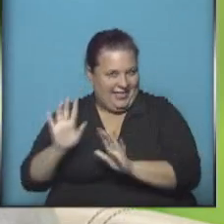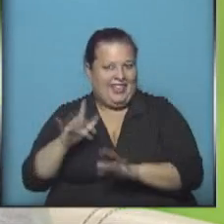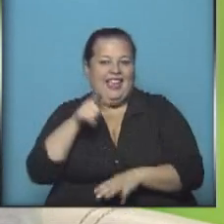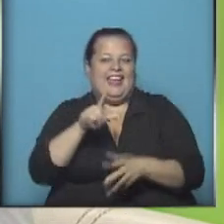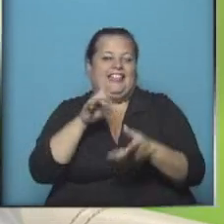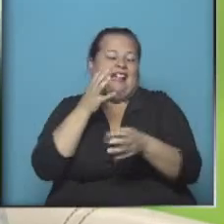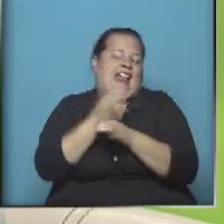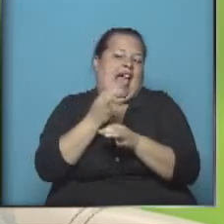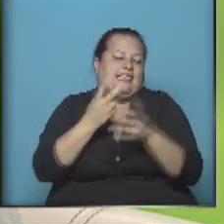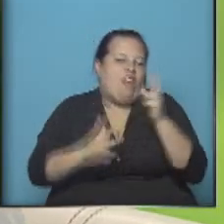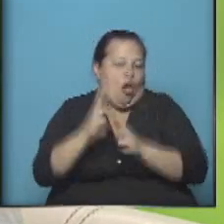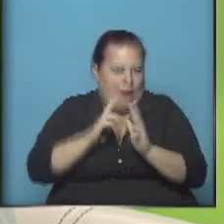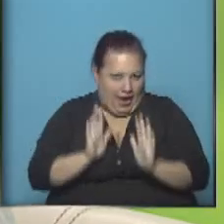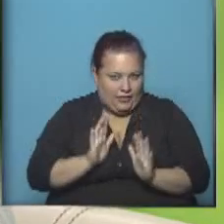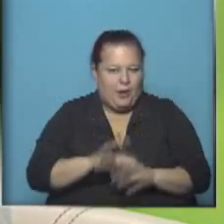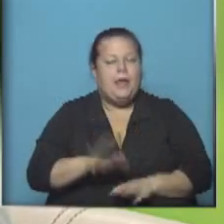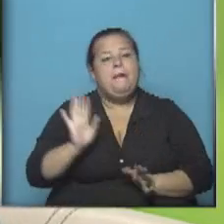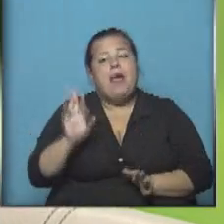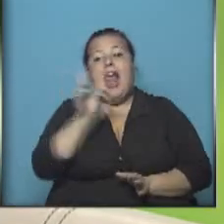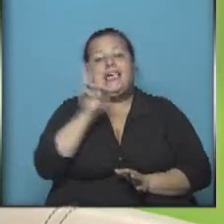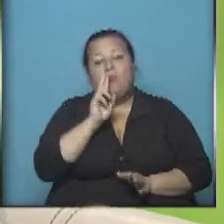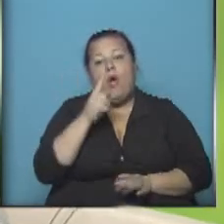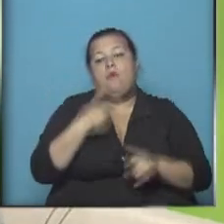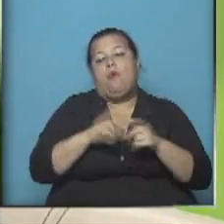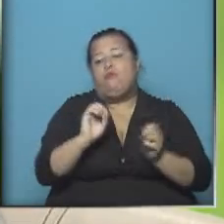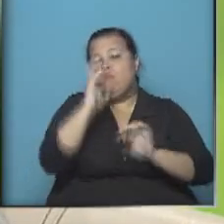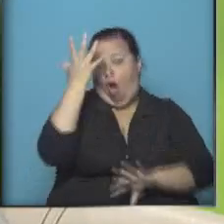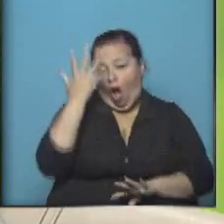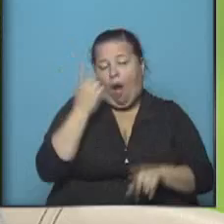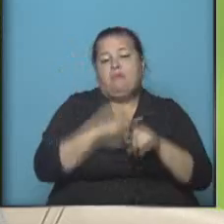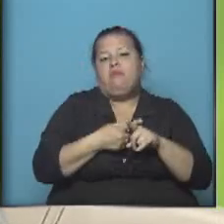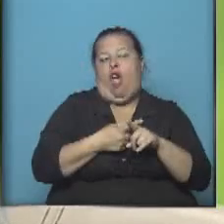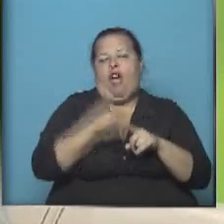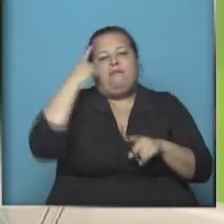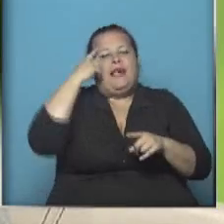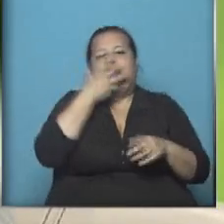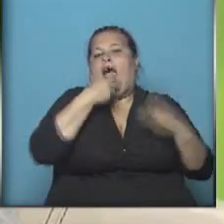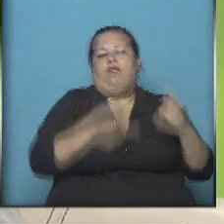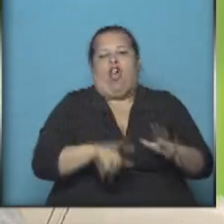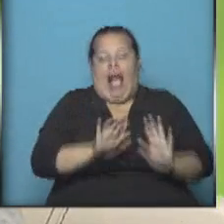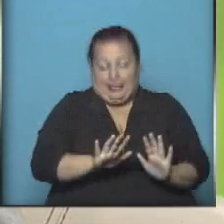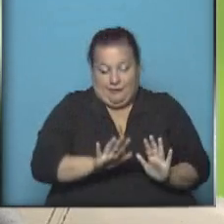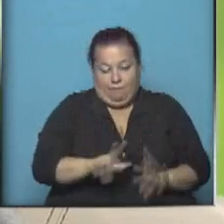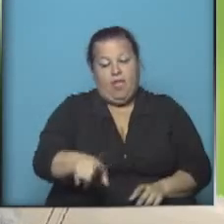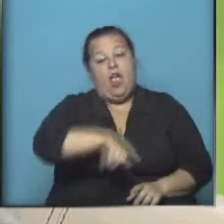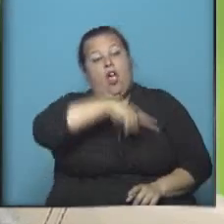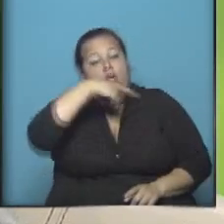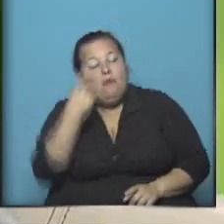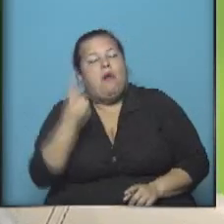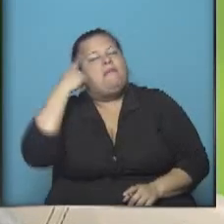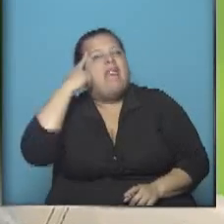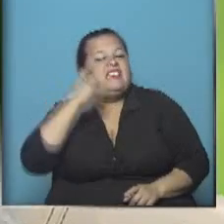de intervención. Pero las mujeres por moda y por una cuestión de ideal de belleza. Y por